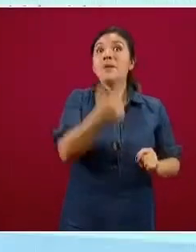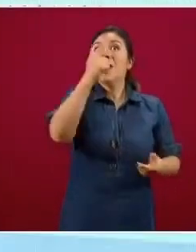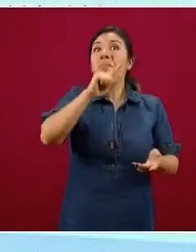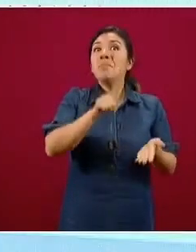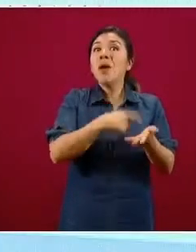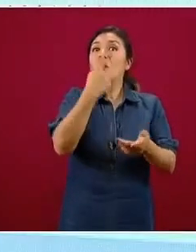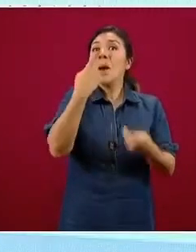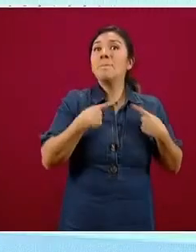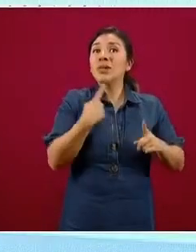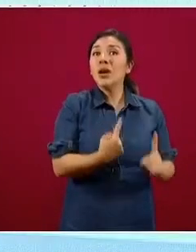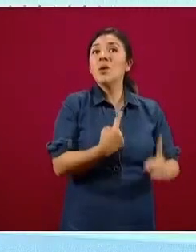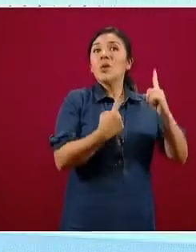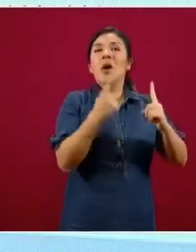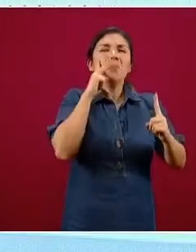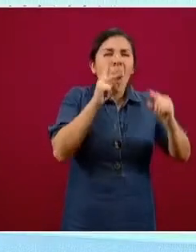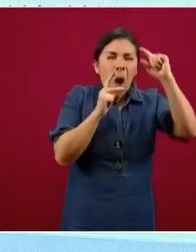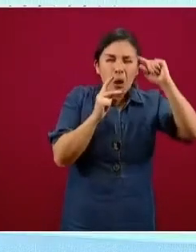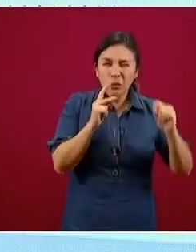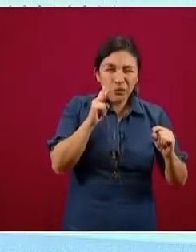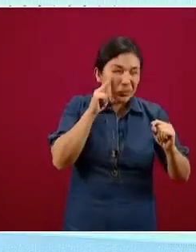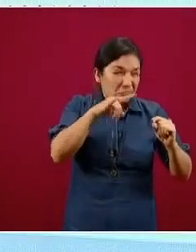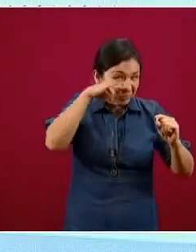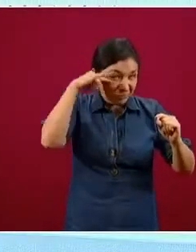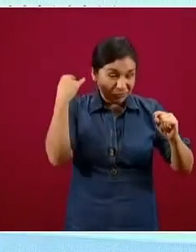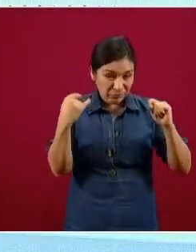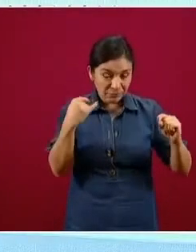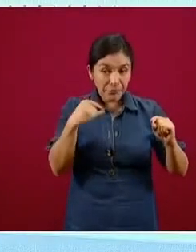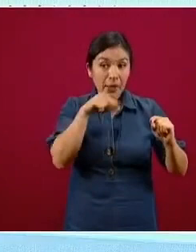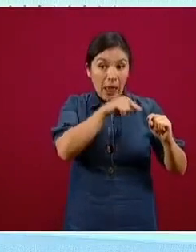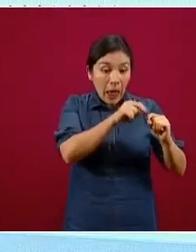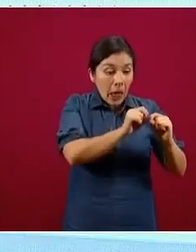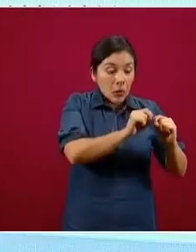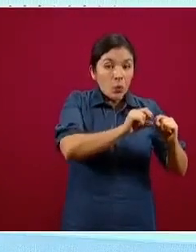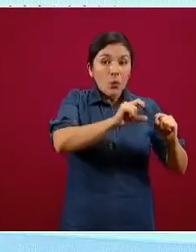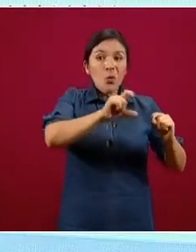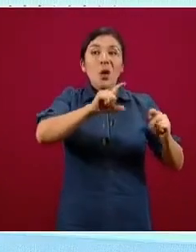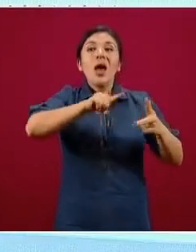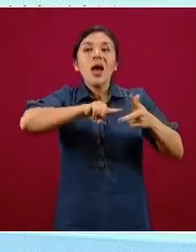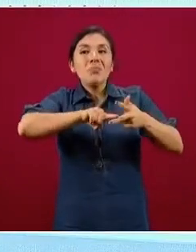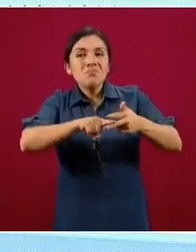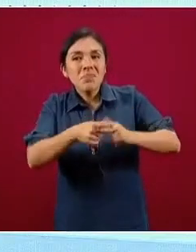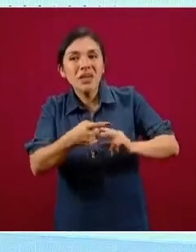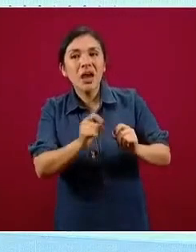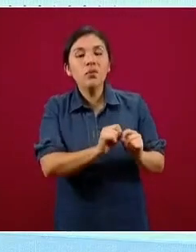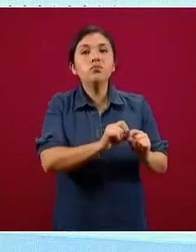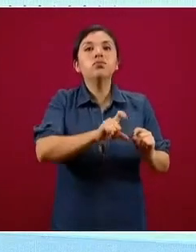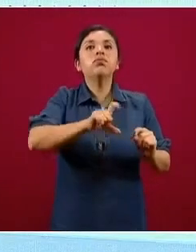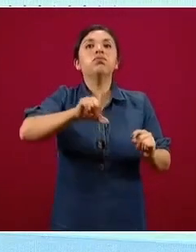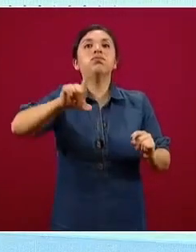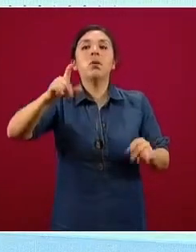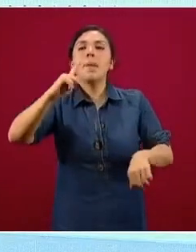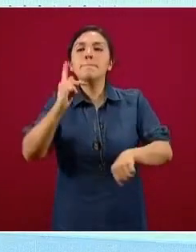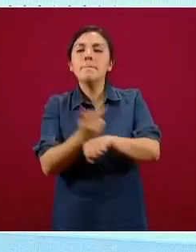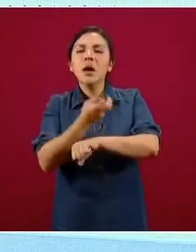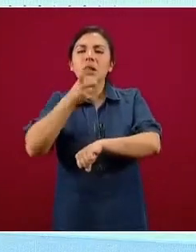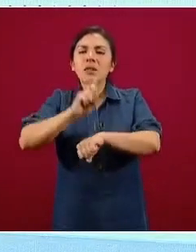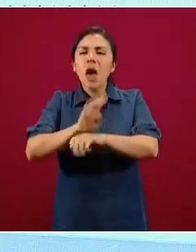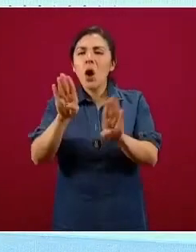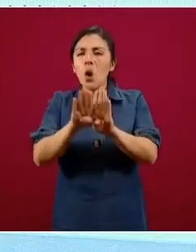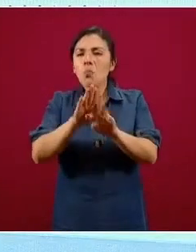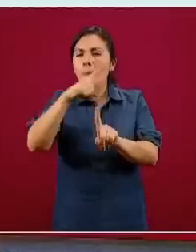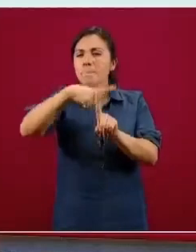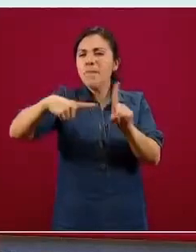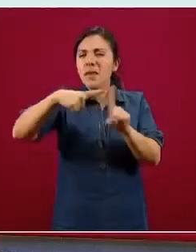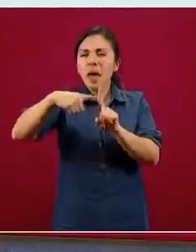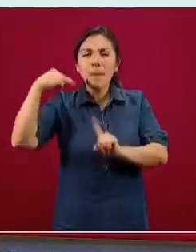primer caso, ya dijimos no se ve porque es una línea muy pequeña, y cuando llegamos al punto de inflexión que ocurrió en la mitad de